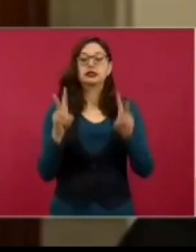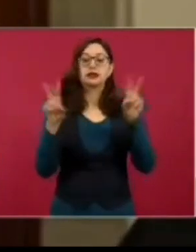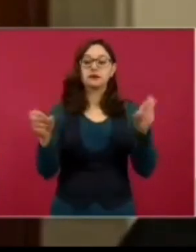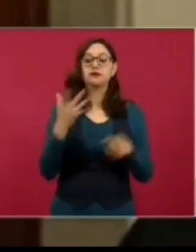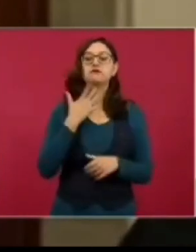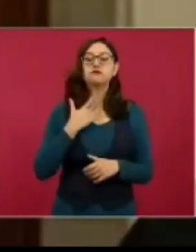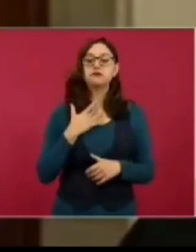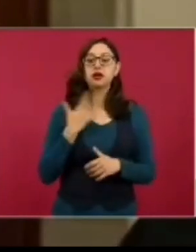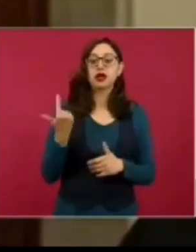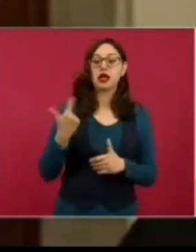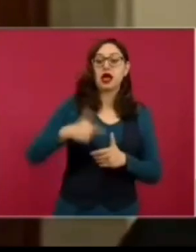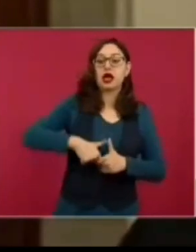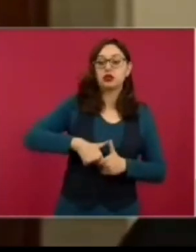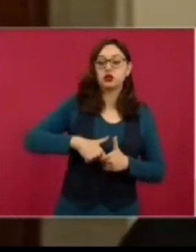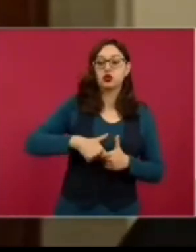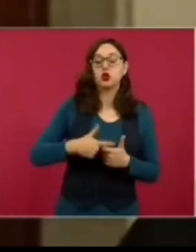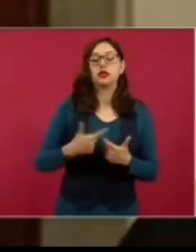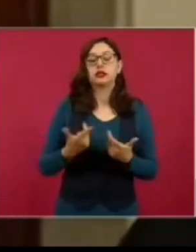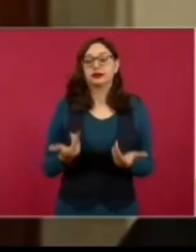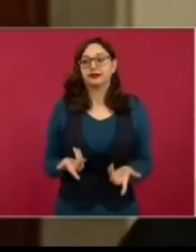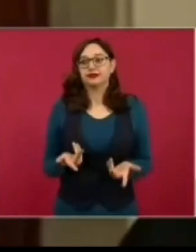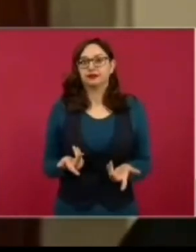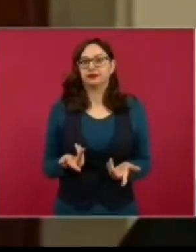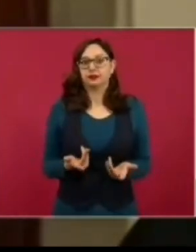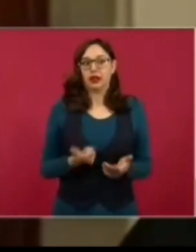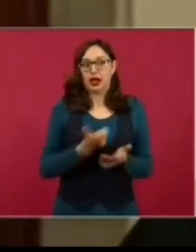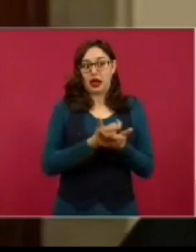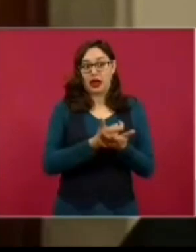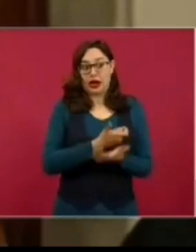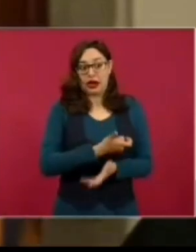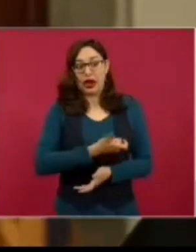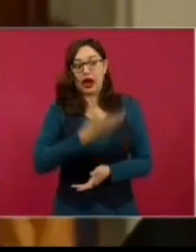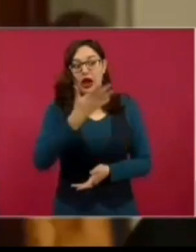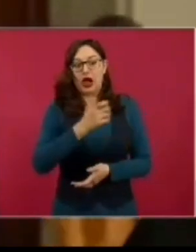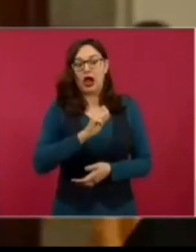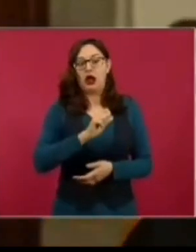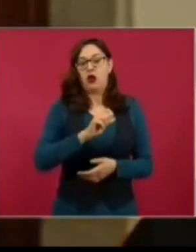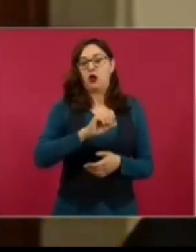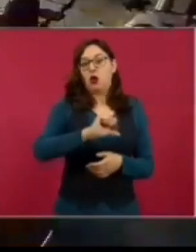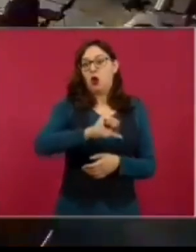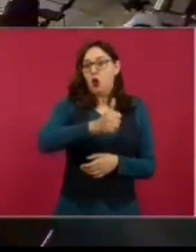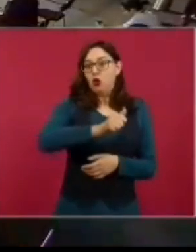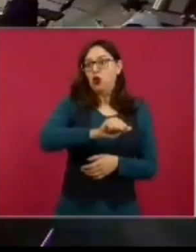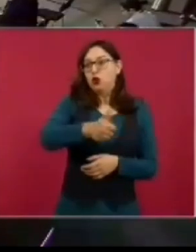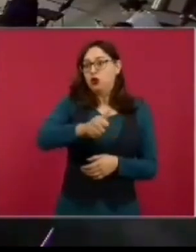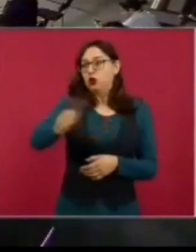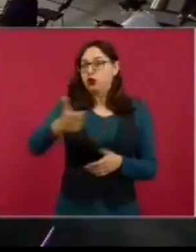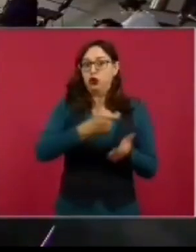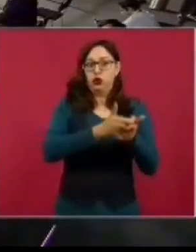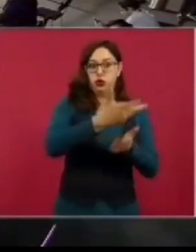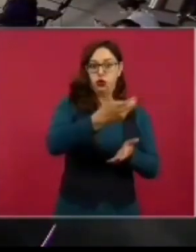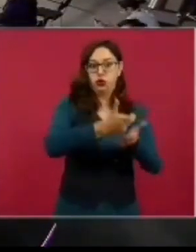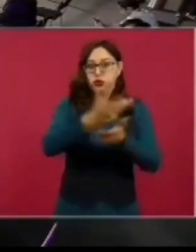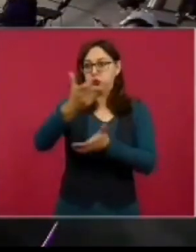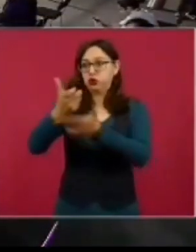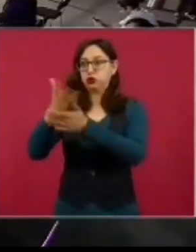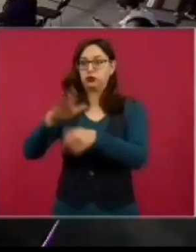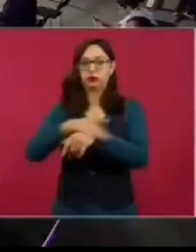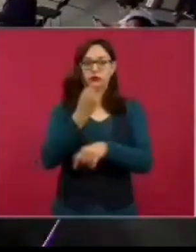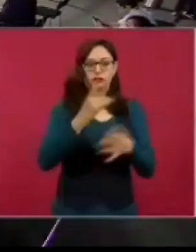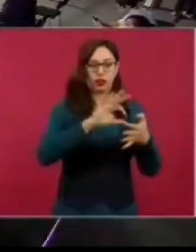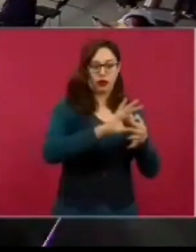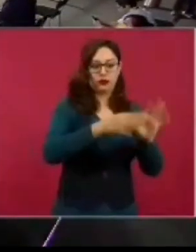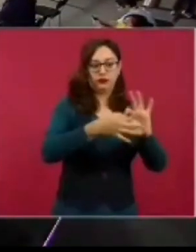las distintas cadenas de valor porque este país se mueve sobre ruedas y, bueno, la inflación de la cual se dio nota ayer, bueno, pues